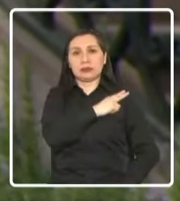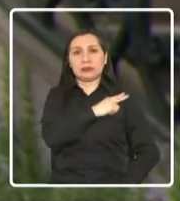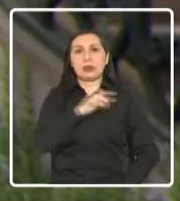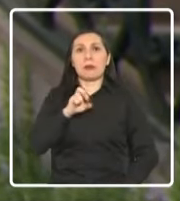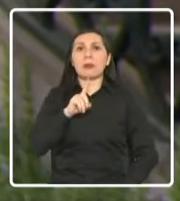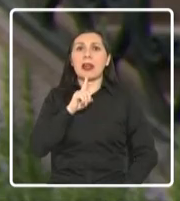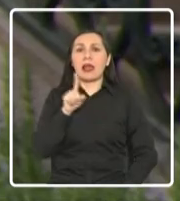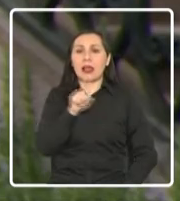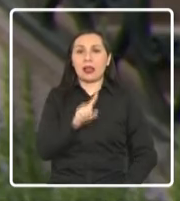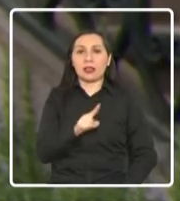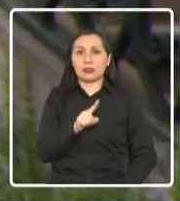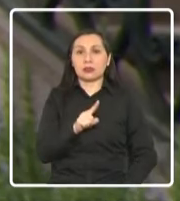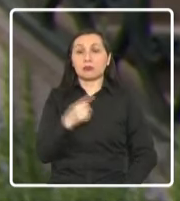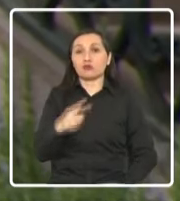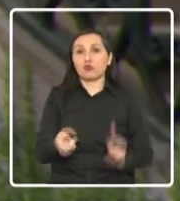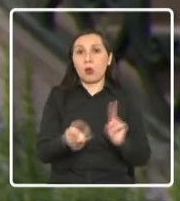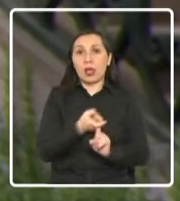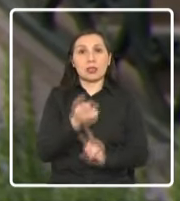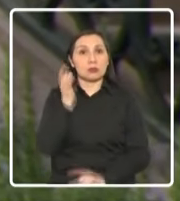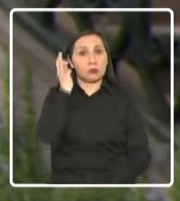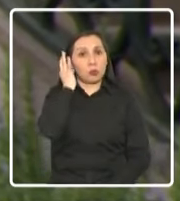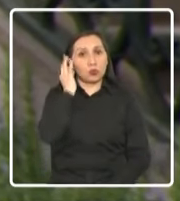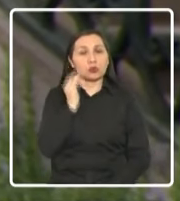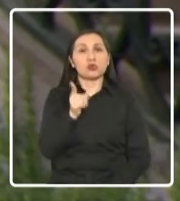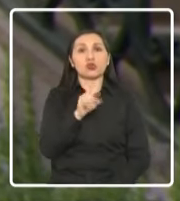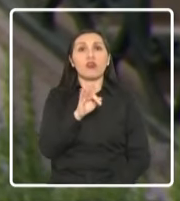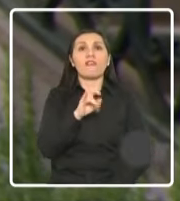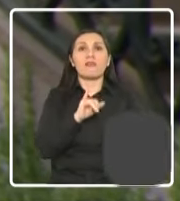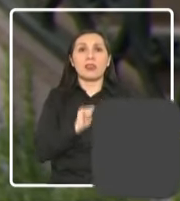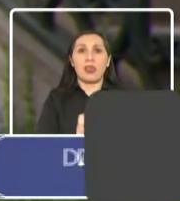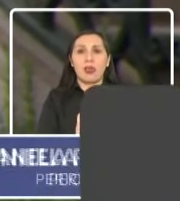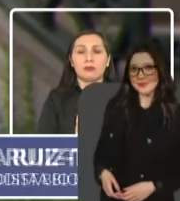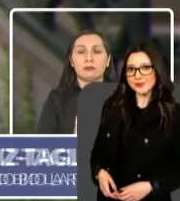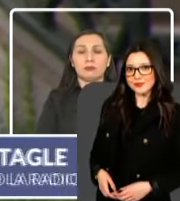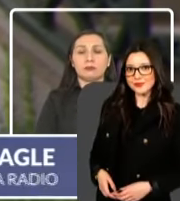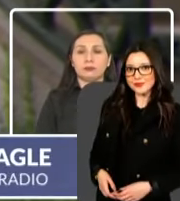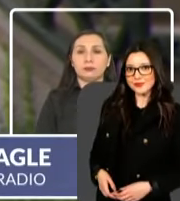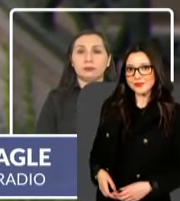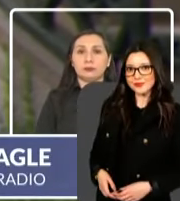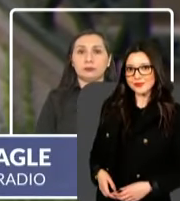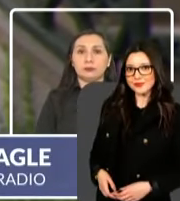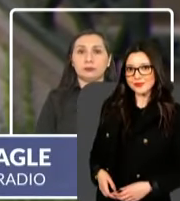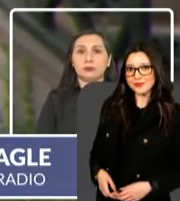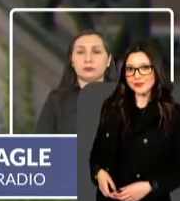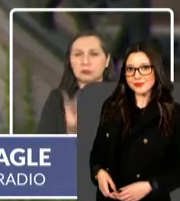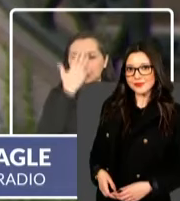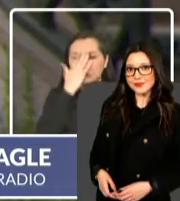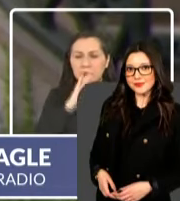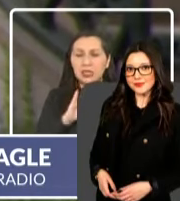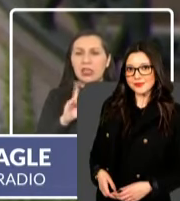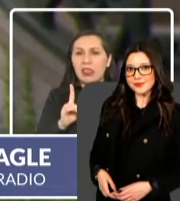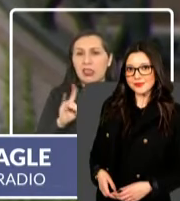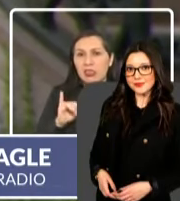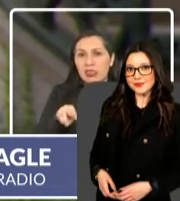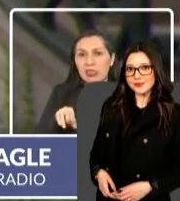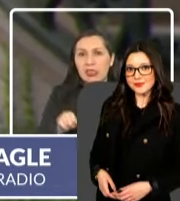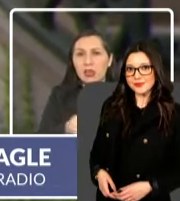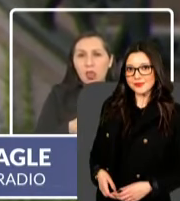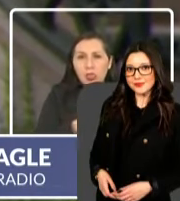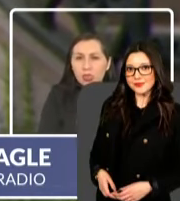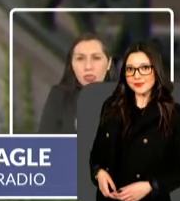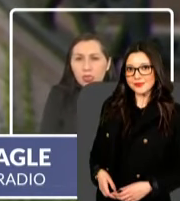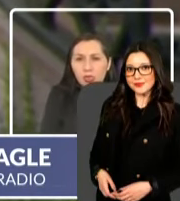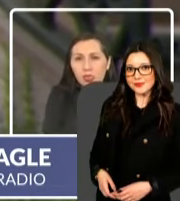del presidente de la República, Gabriel Boric, acá en el Palacio de la Moneda, en el Patio de los Naranjos, en el marco de este acto de conmemoración del 11